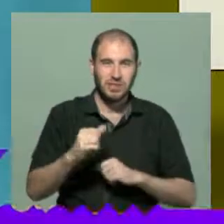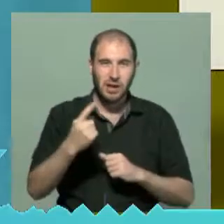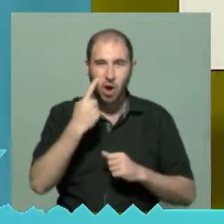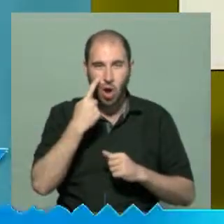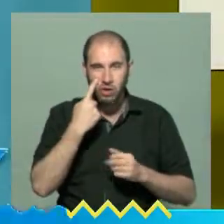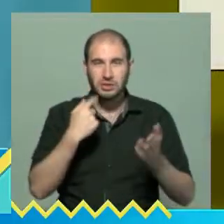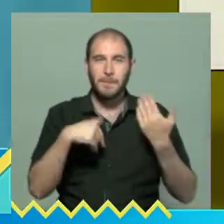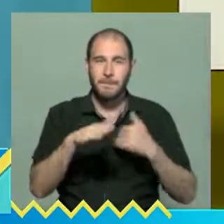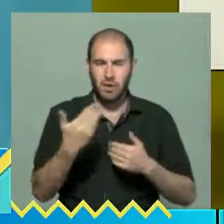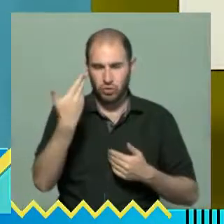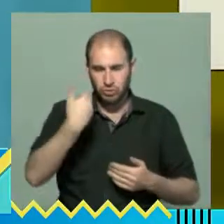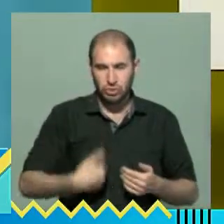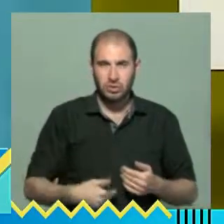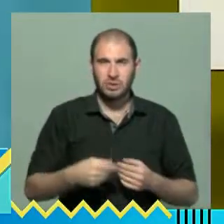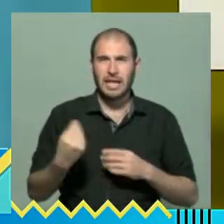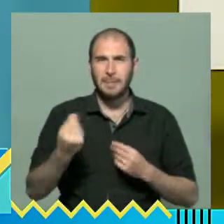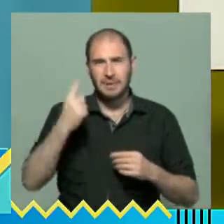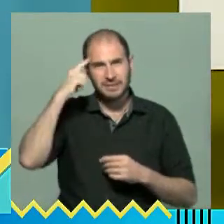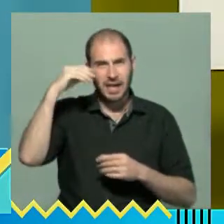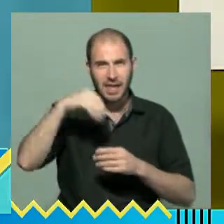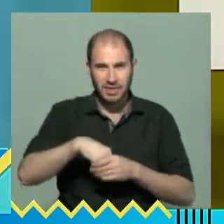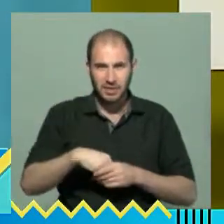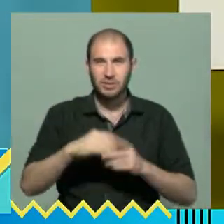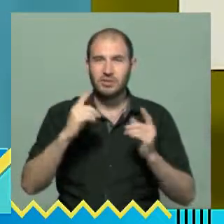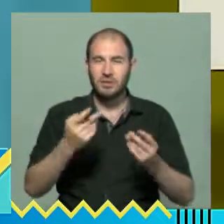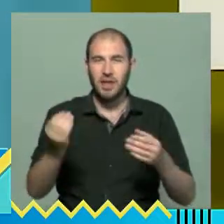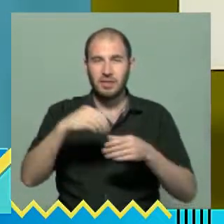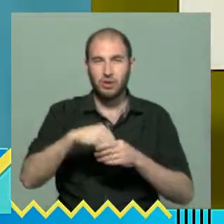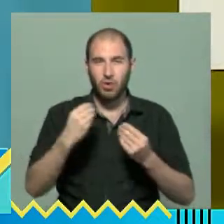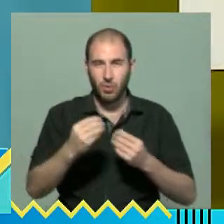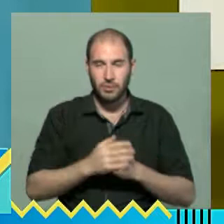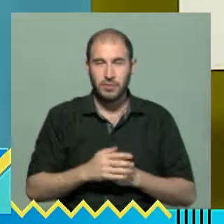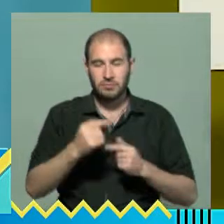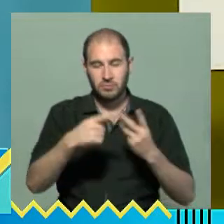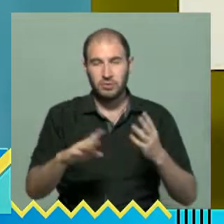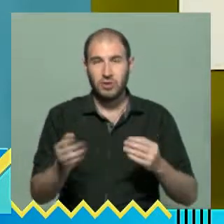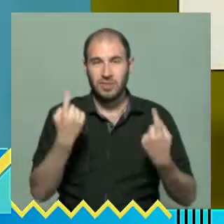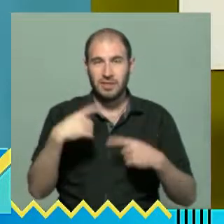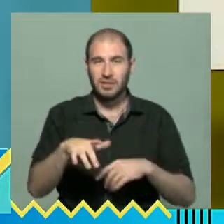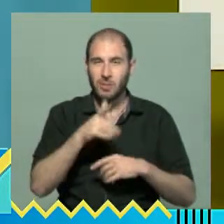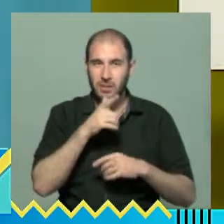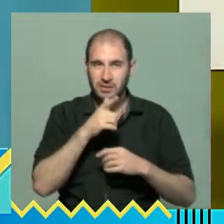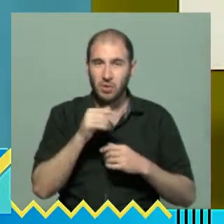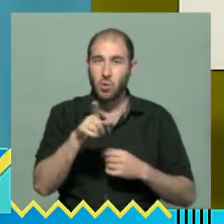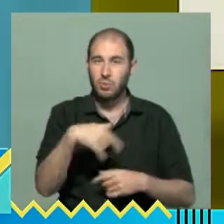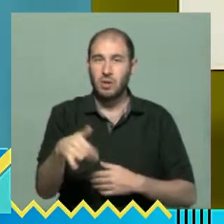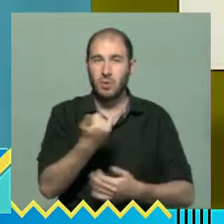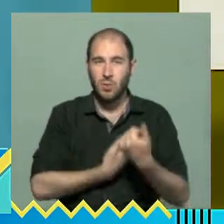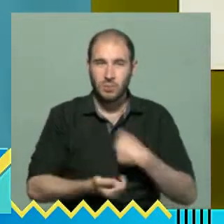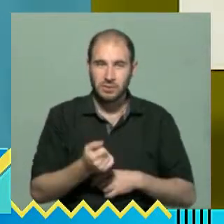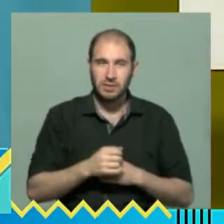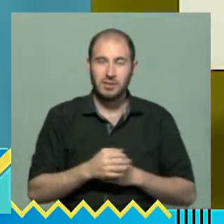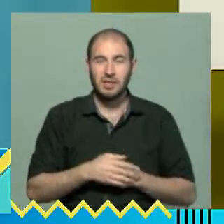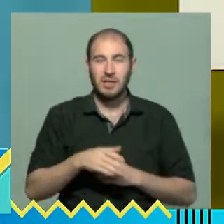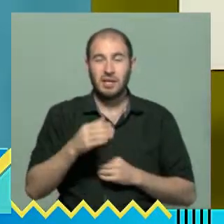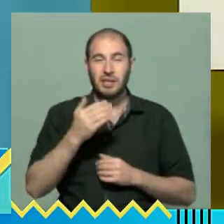quizás un poco más a nosotros, qué está pasando a nuestro alrededor y cómo lo incorporamos. Bueno, todo eso en Distintos Parecidos y ustedes pueden participar. Estamos